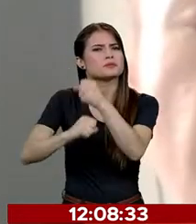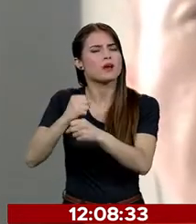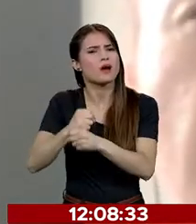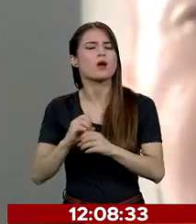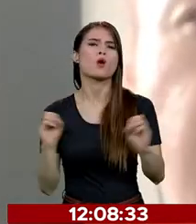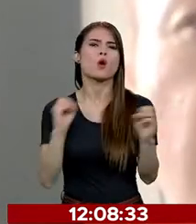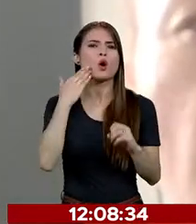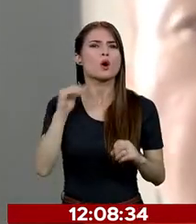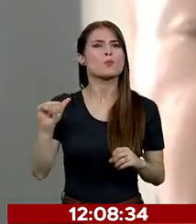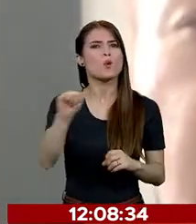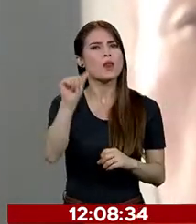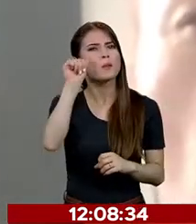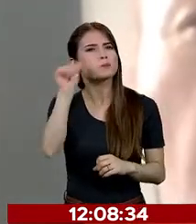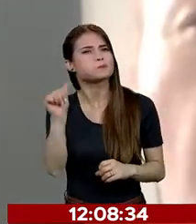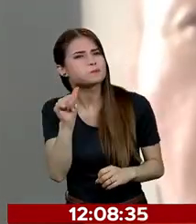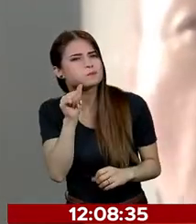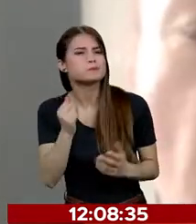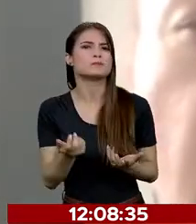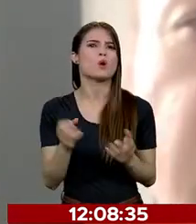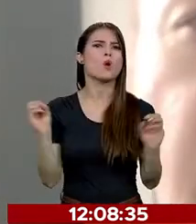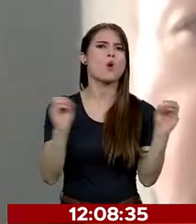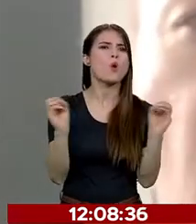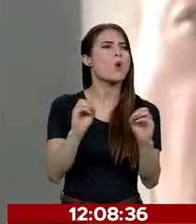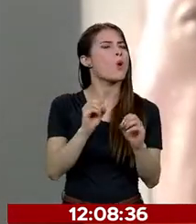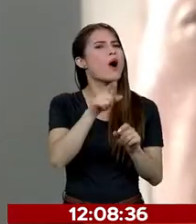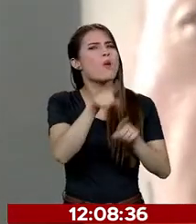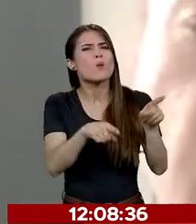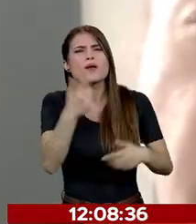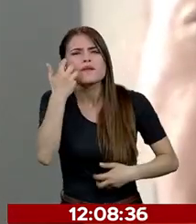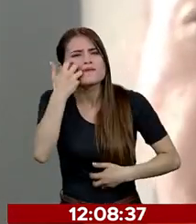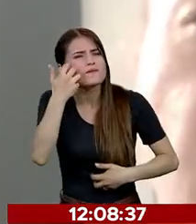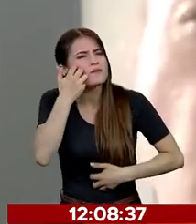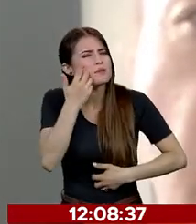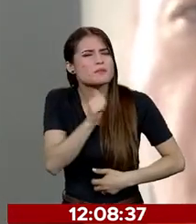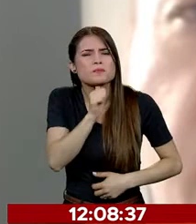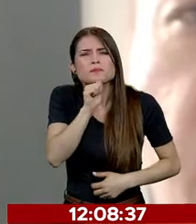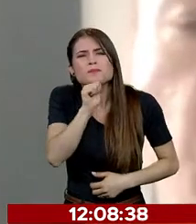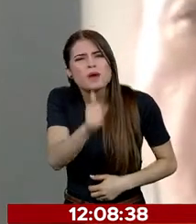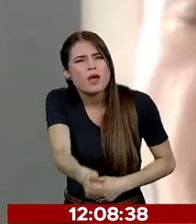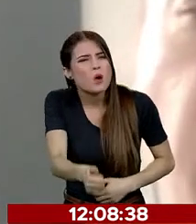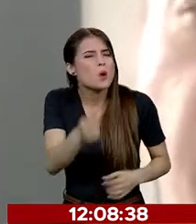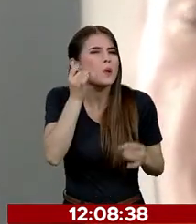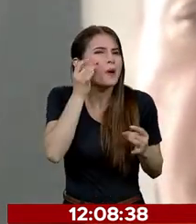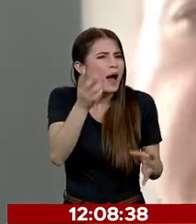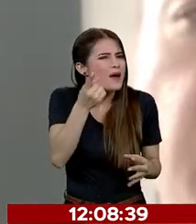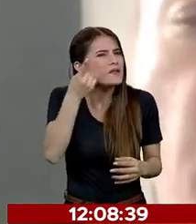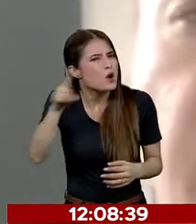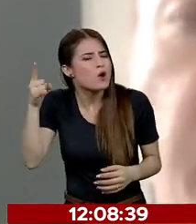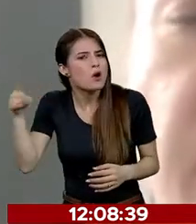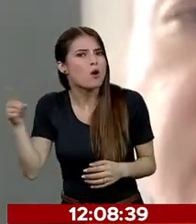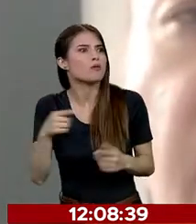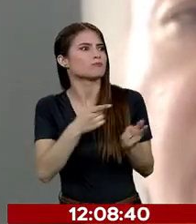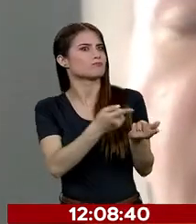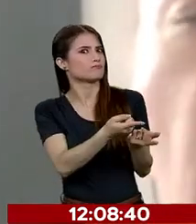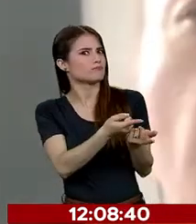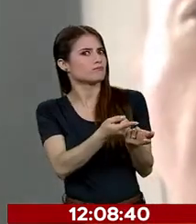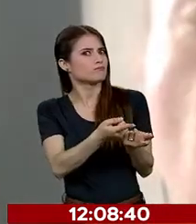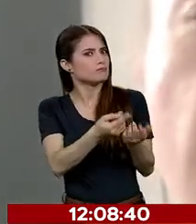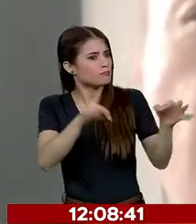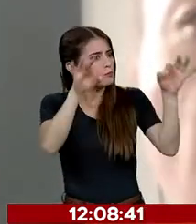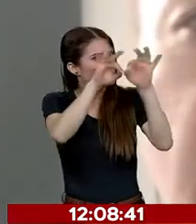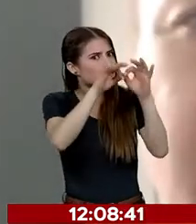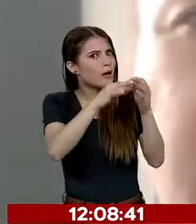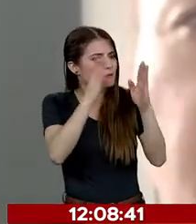los pacientes con enfermedades catastróficas se encuentran vinculados a delitos excluidos en el mencionado decreto. También es importante precisar que el